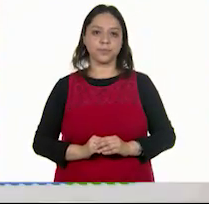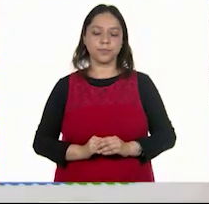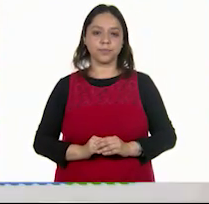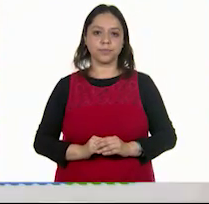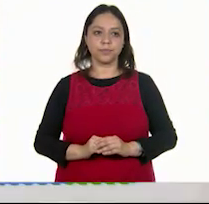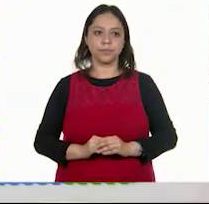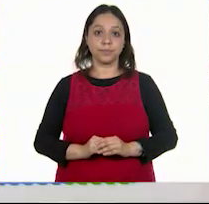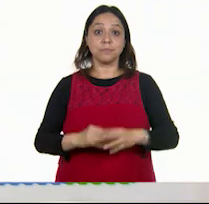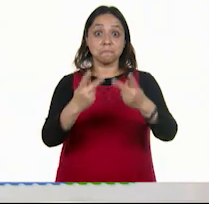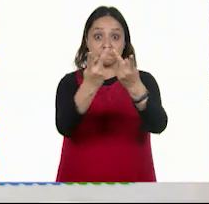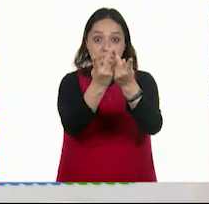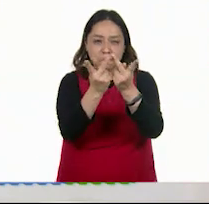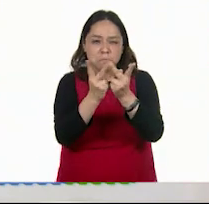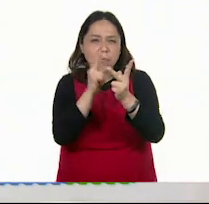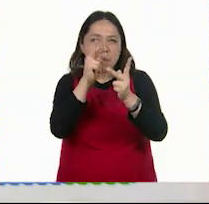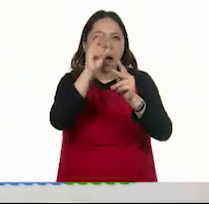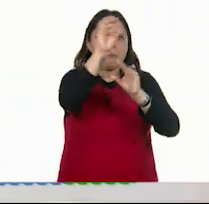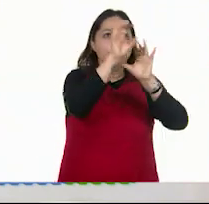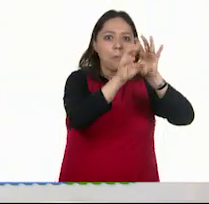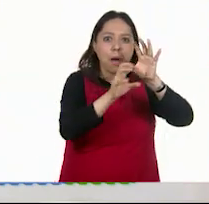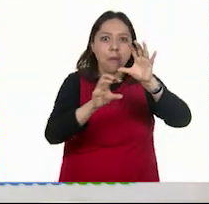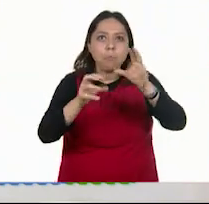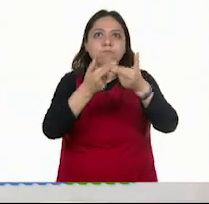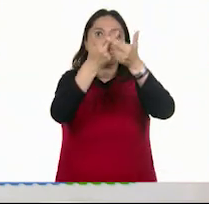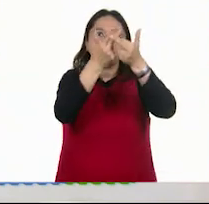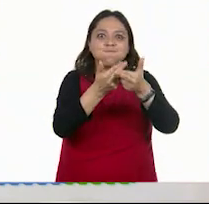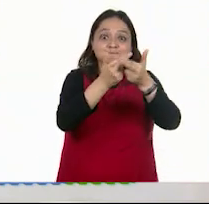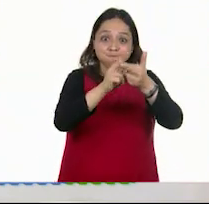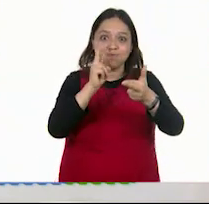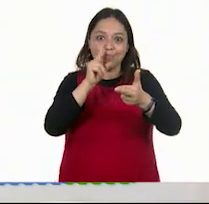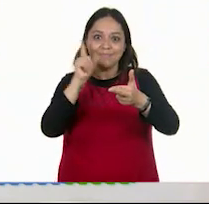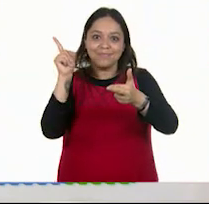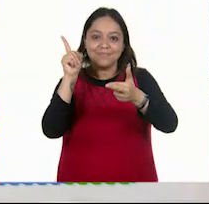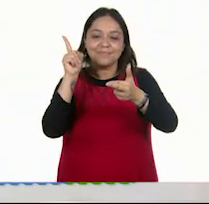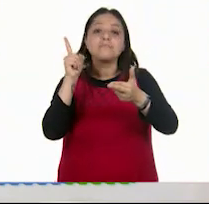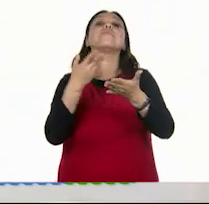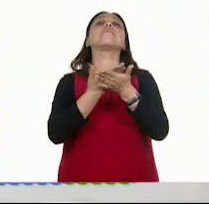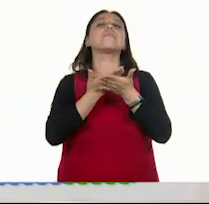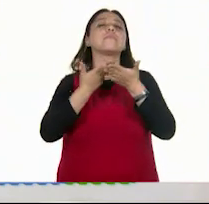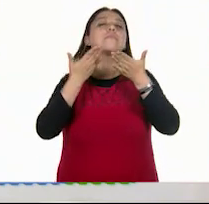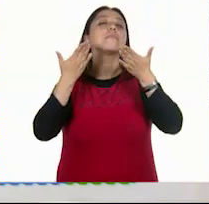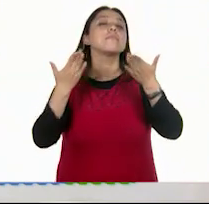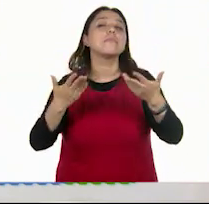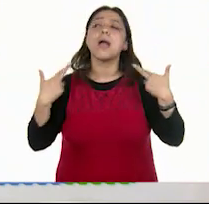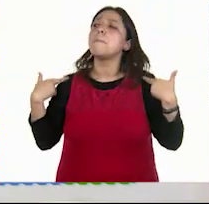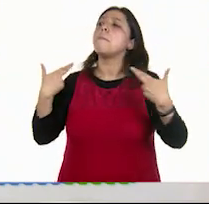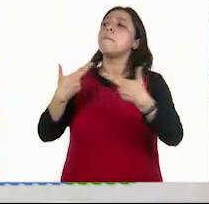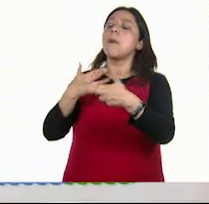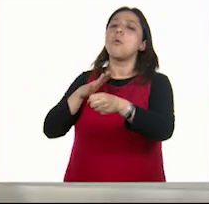Nuestro plato se ve cada vez más lleno. ¿Ya vieron? ¿Qué sigue? Maestra Leni.